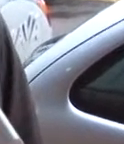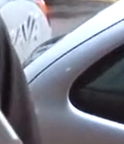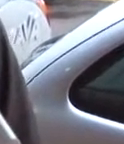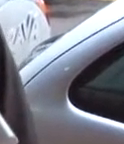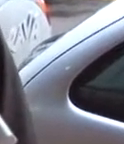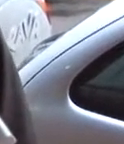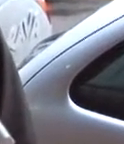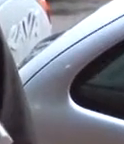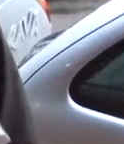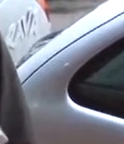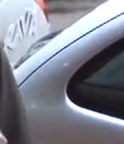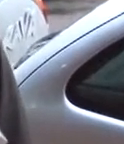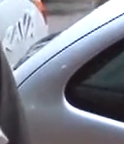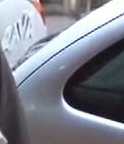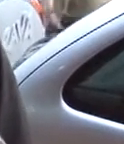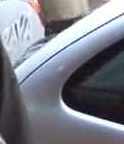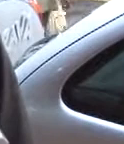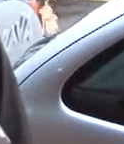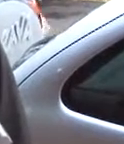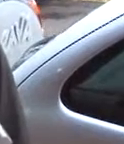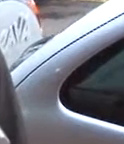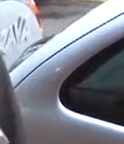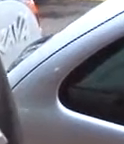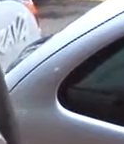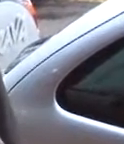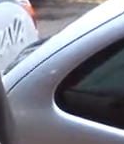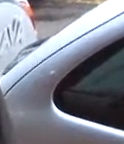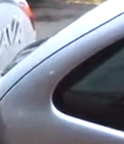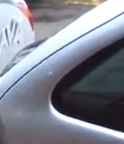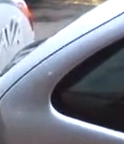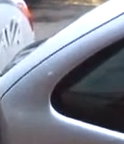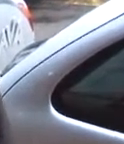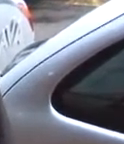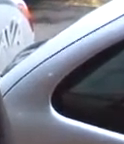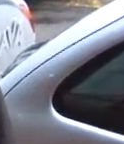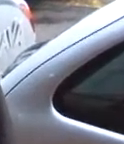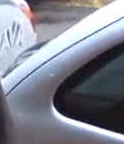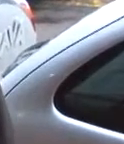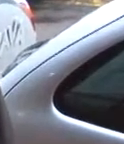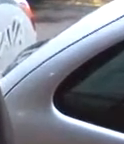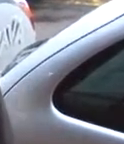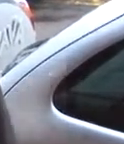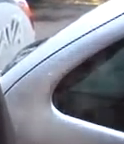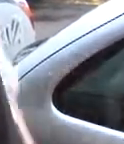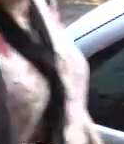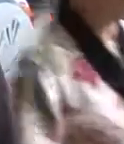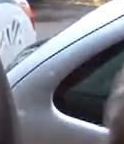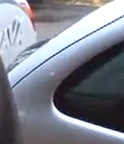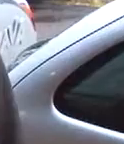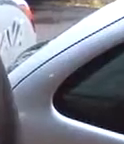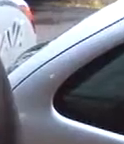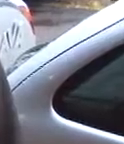pagando los platos rotos por clases grupos y sectores que no se hacen responsables y que digamos usufructúan de algo que es de todo el